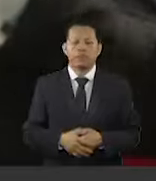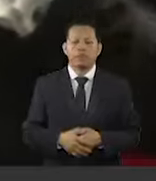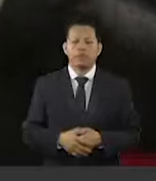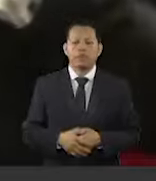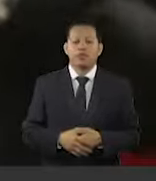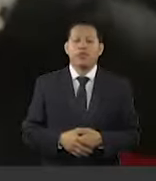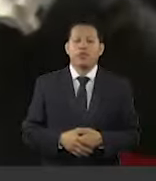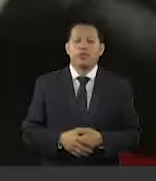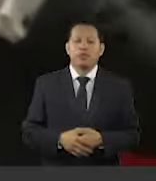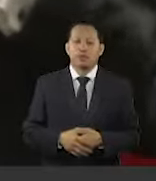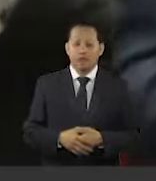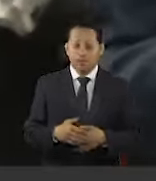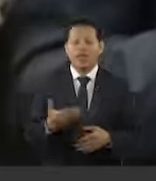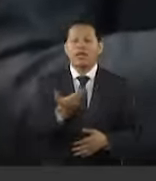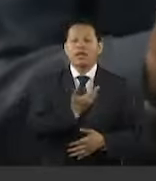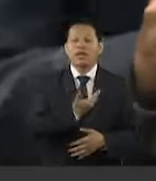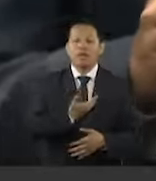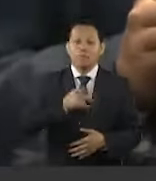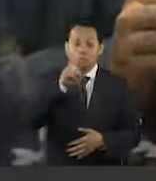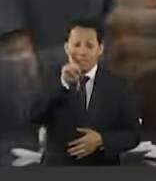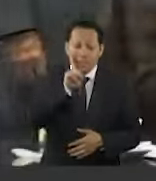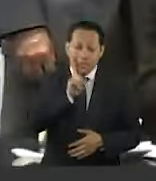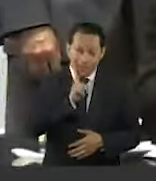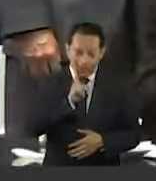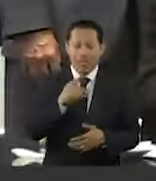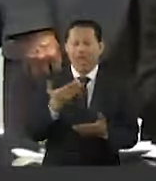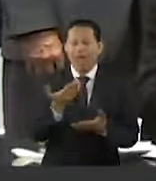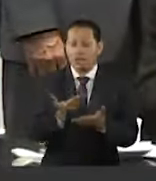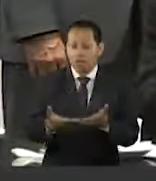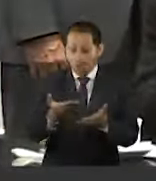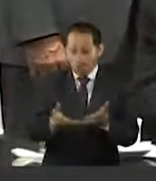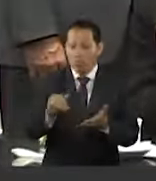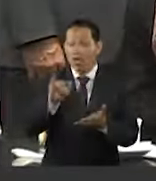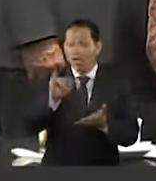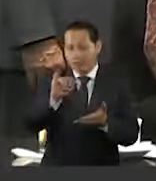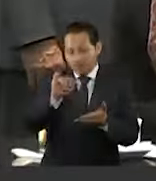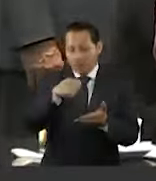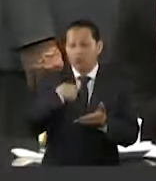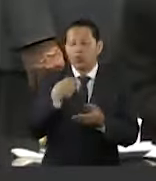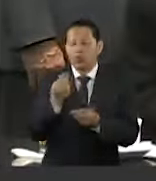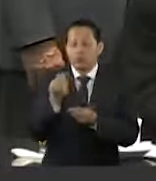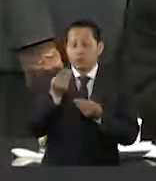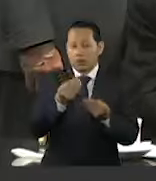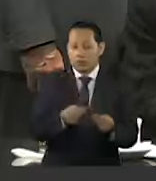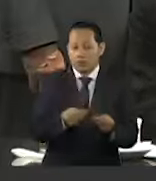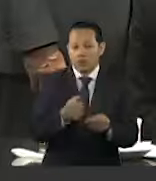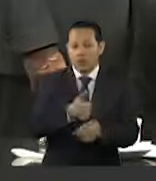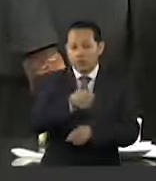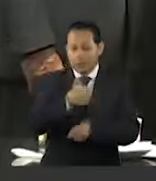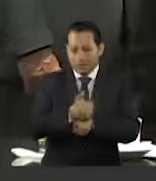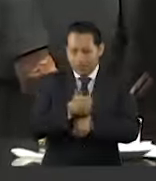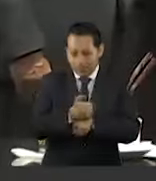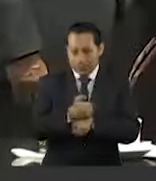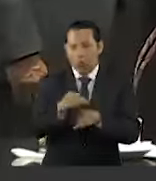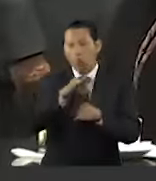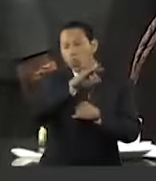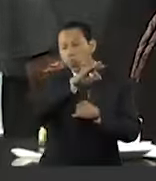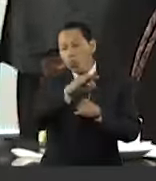Presidenta, ahora sí le hago entrega de este 6º y